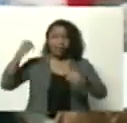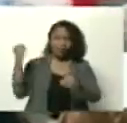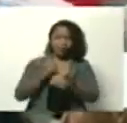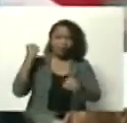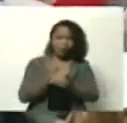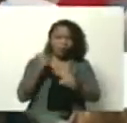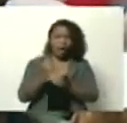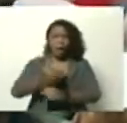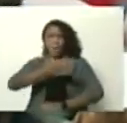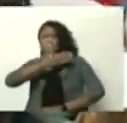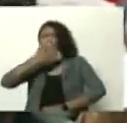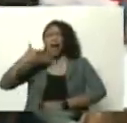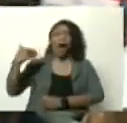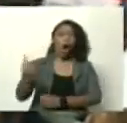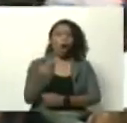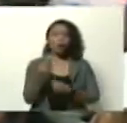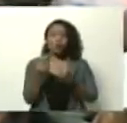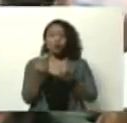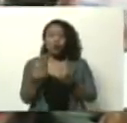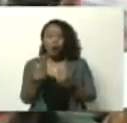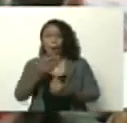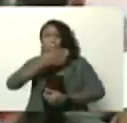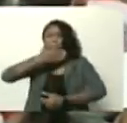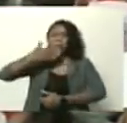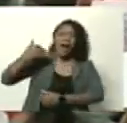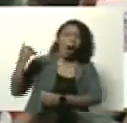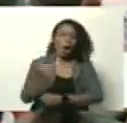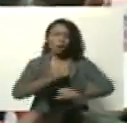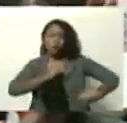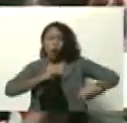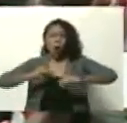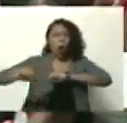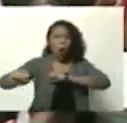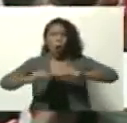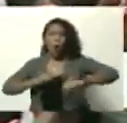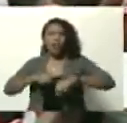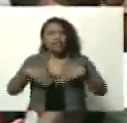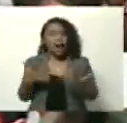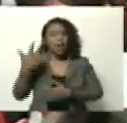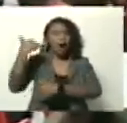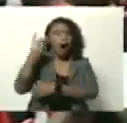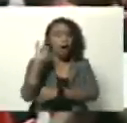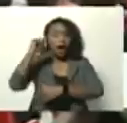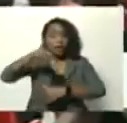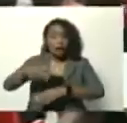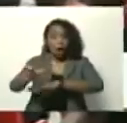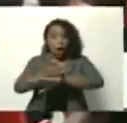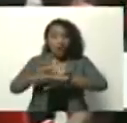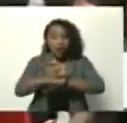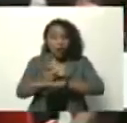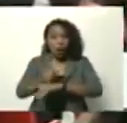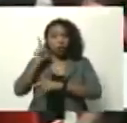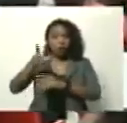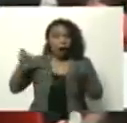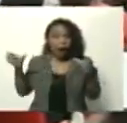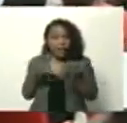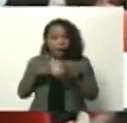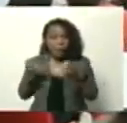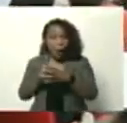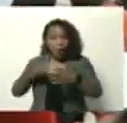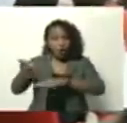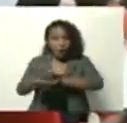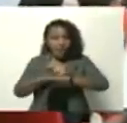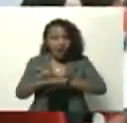la mejor moneda el mejor activo que va a tener este gobierno es su equipo de gobierno